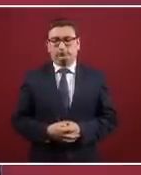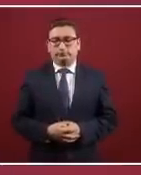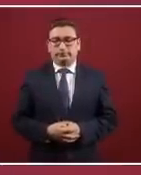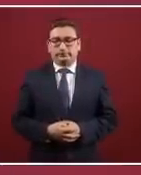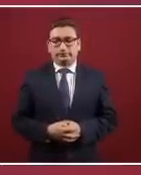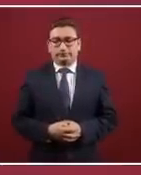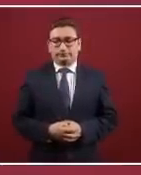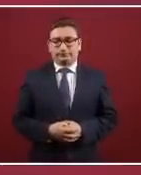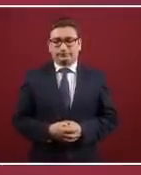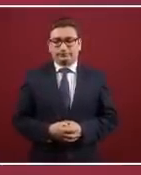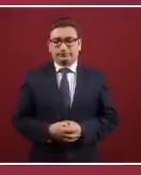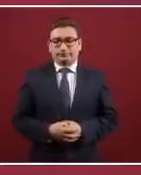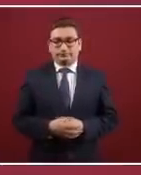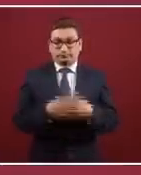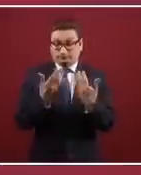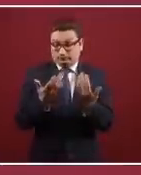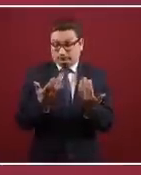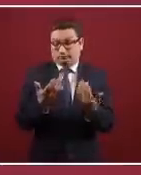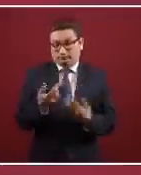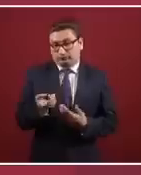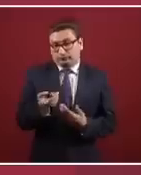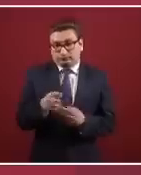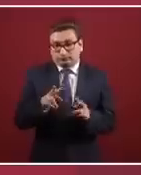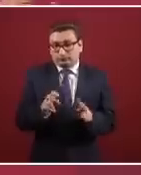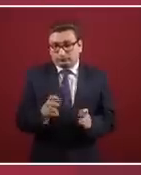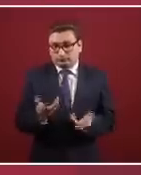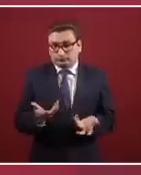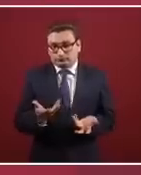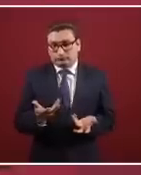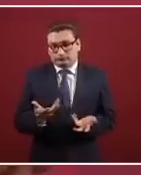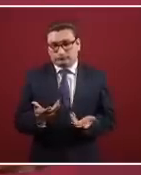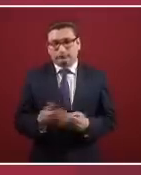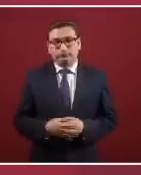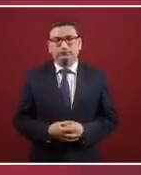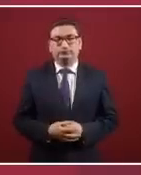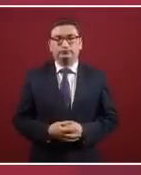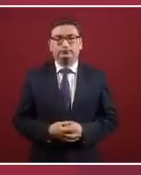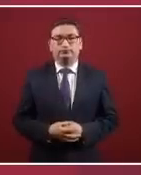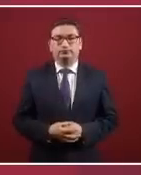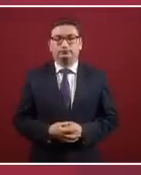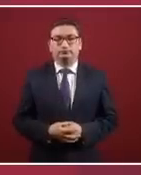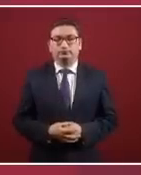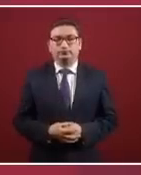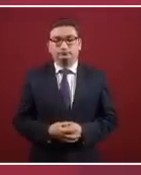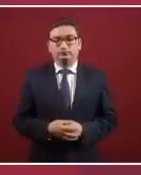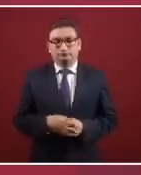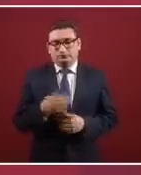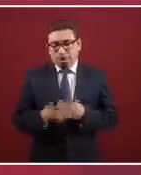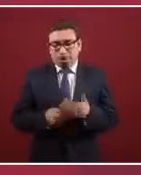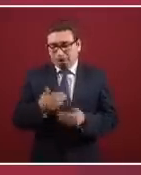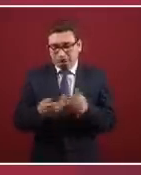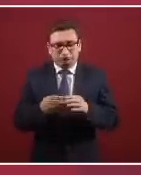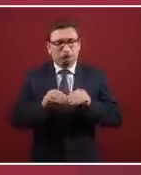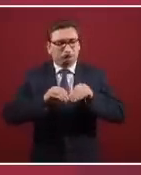Entonces, este asunto va a ventilarse,